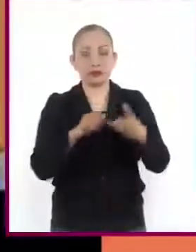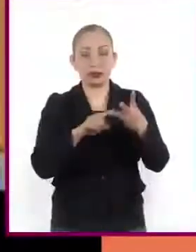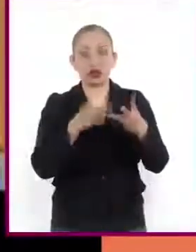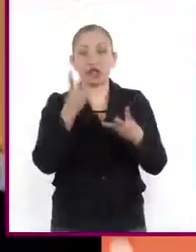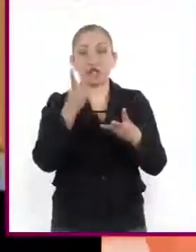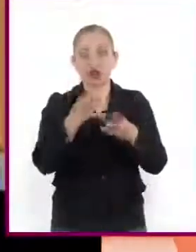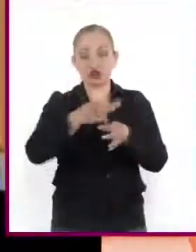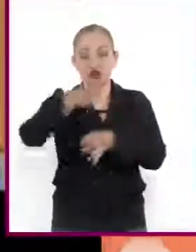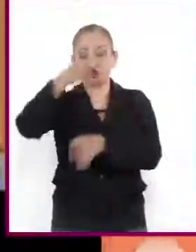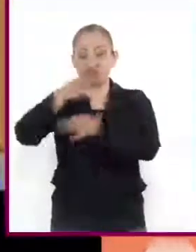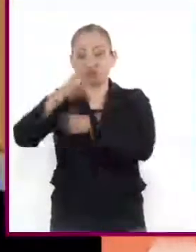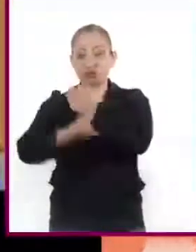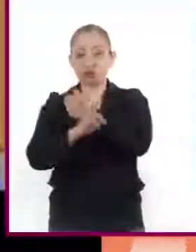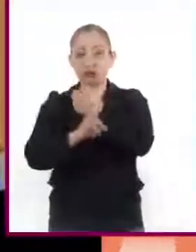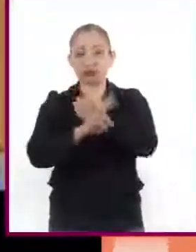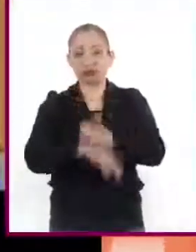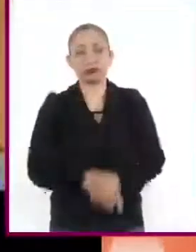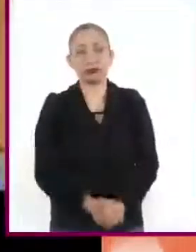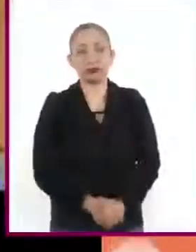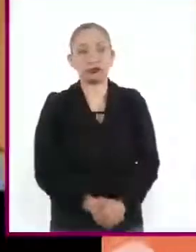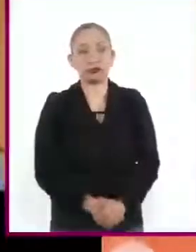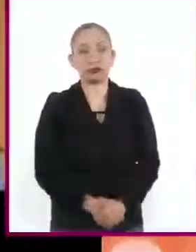2 tubos de ensayo,